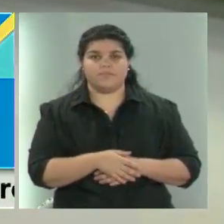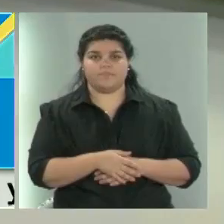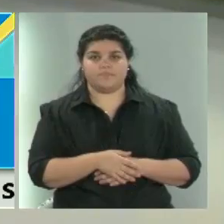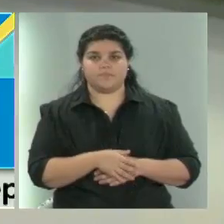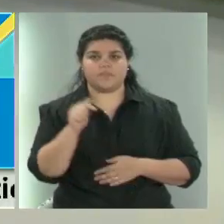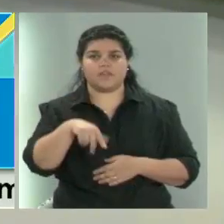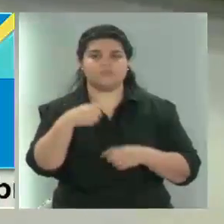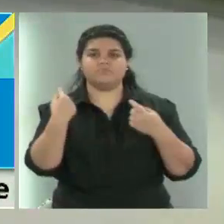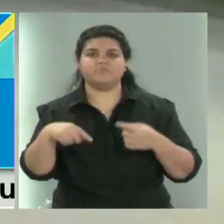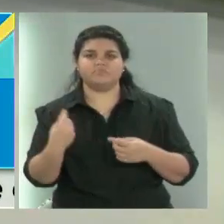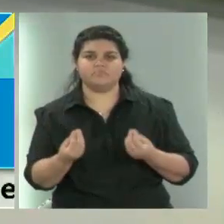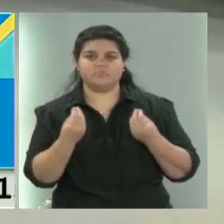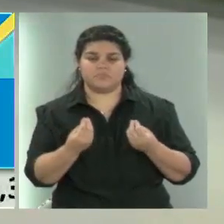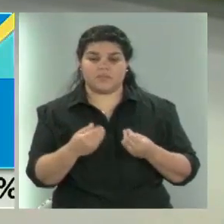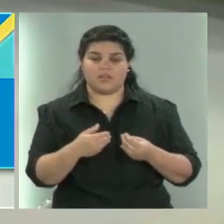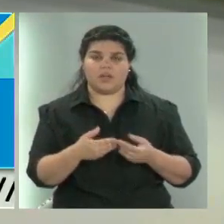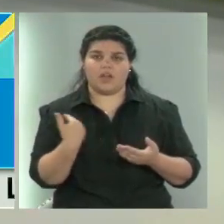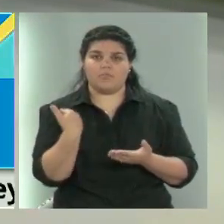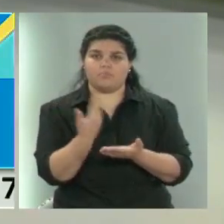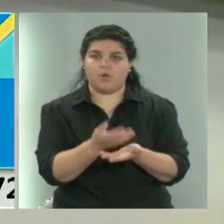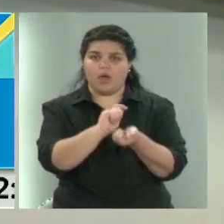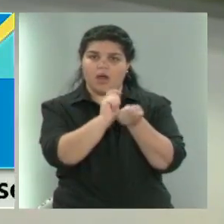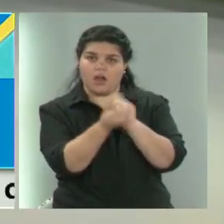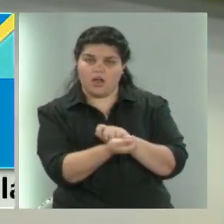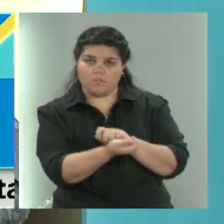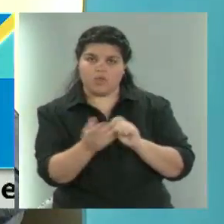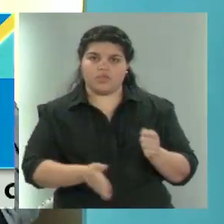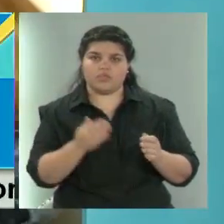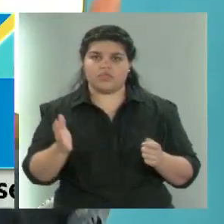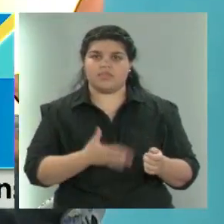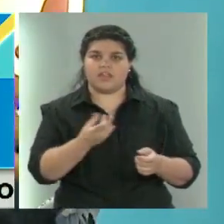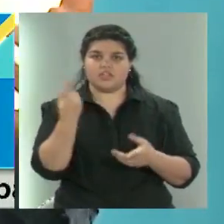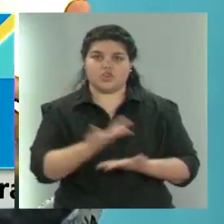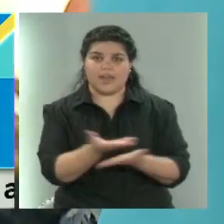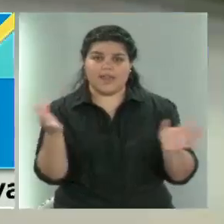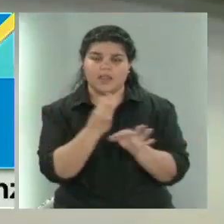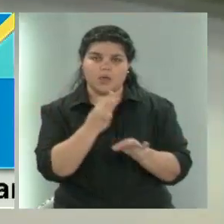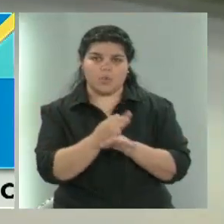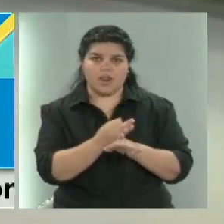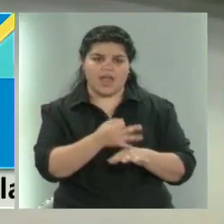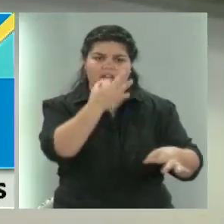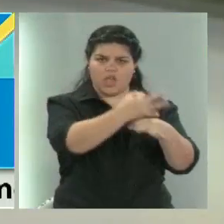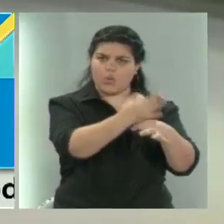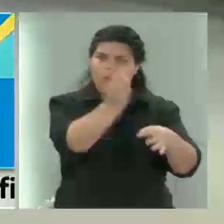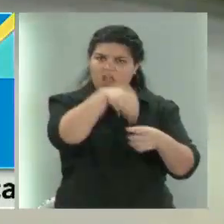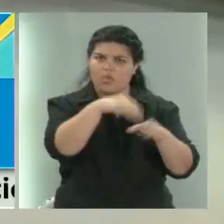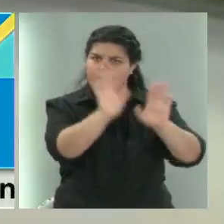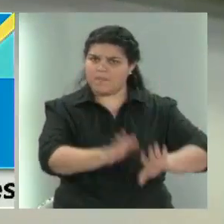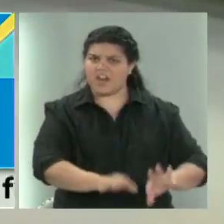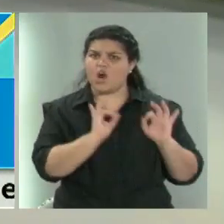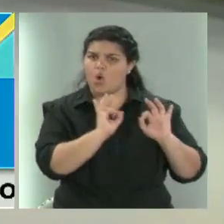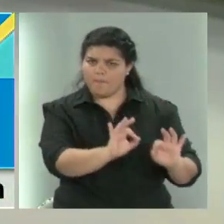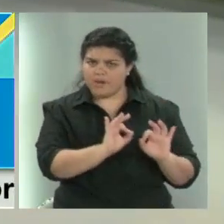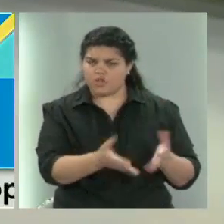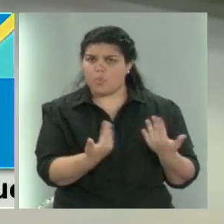de si estos cambios que propone la Dirección General de Escuelas, si la escuela está preparada para todos los cambios sociales que se están produciendo y